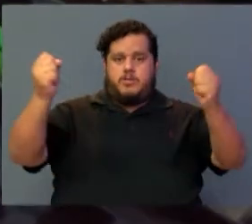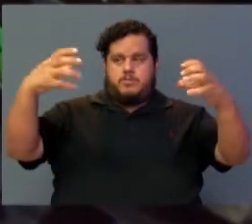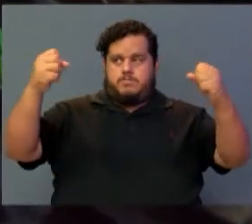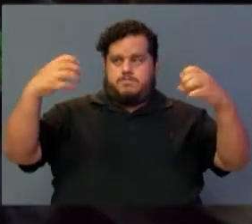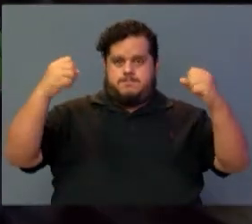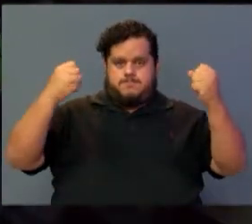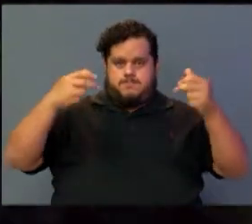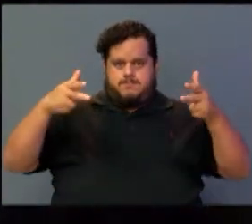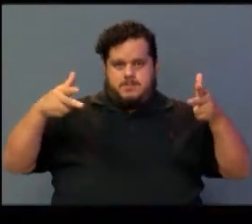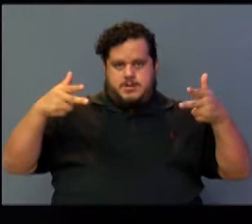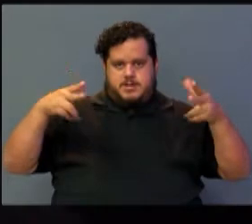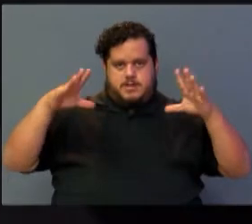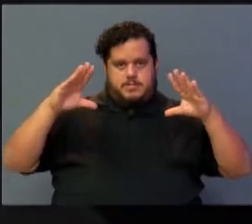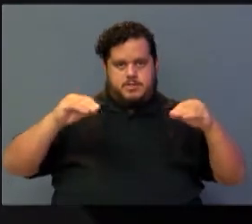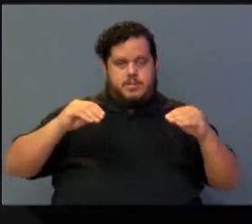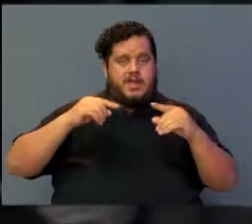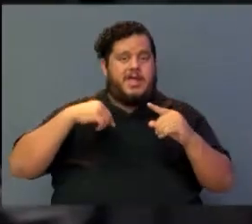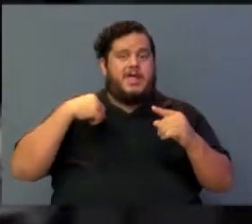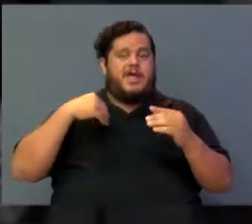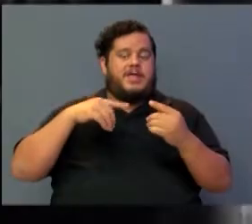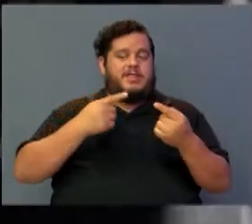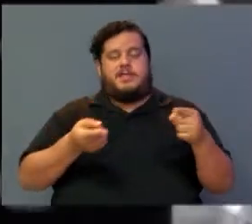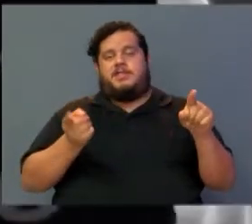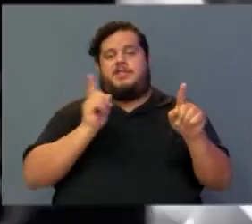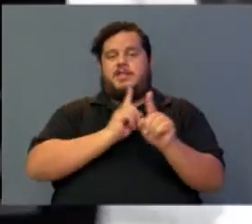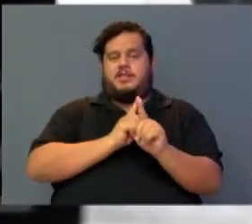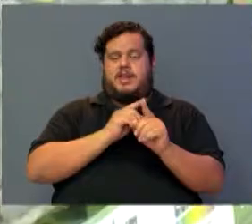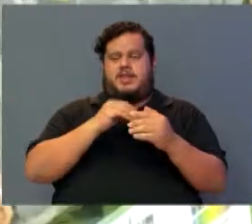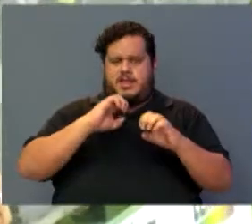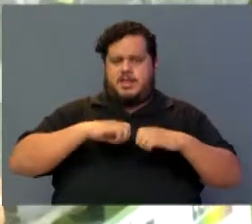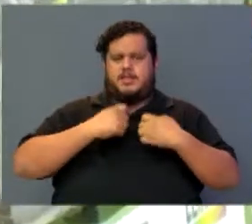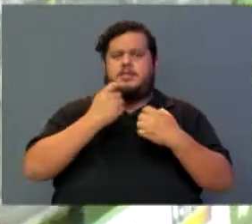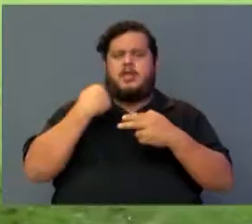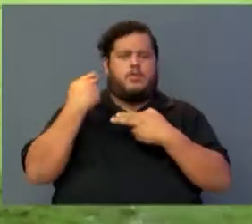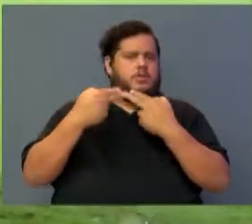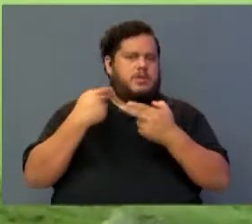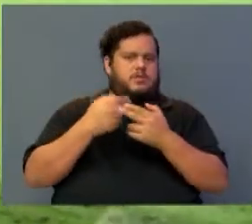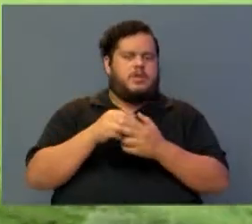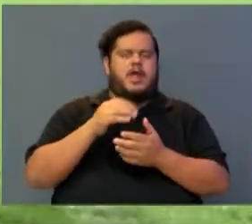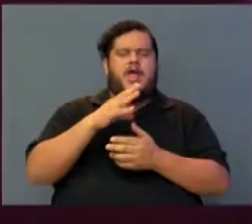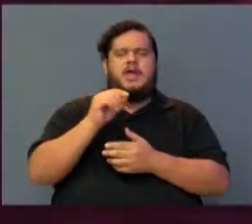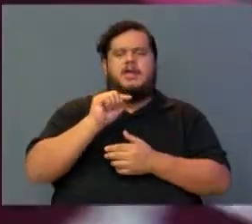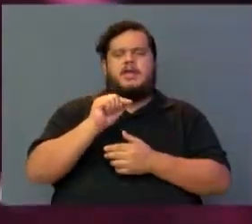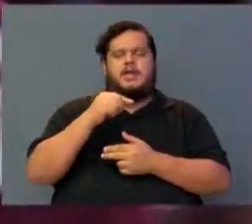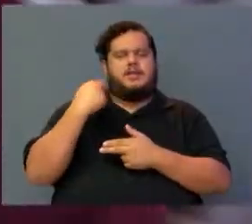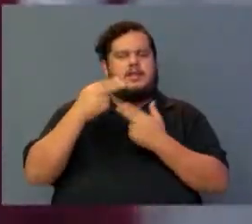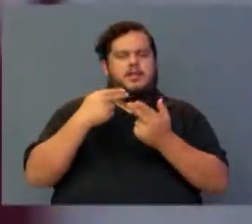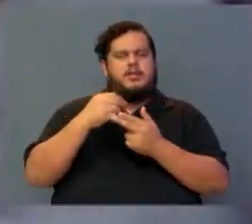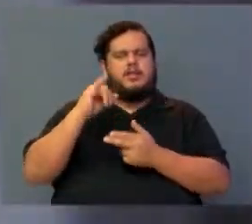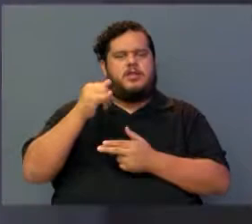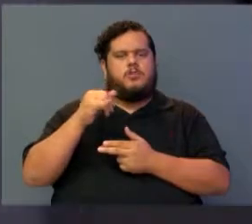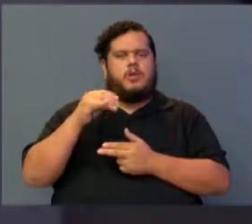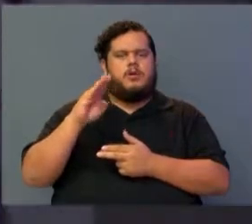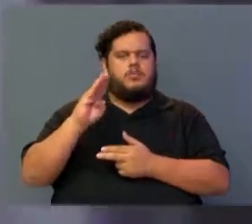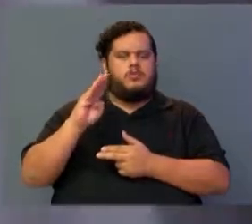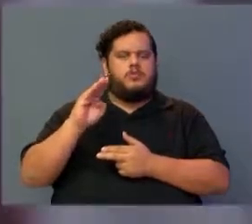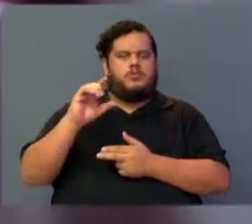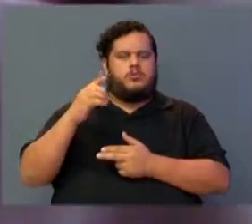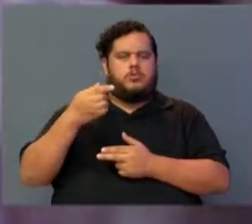y las cámaras se apagan, detrás de cada jugador existe una historia. Y esta es la de Juan Bustos Golovio.